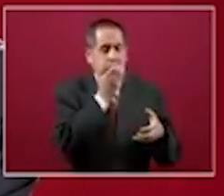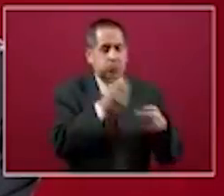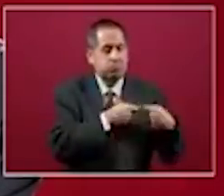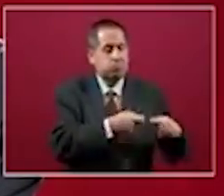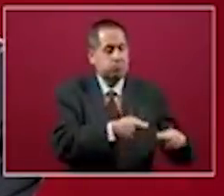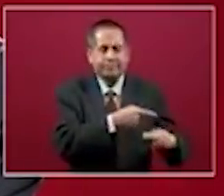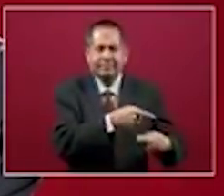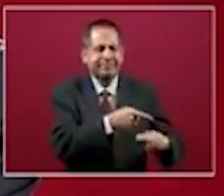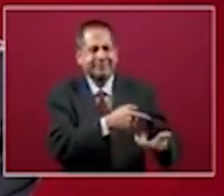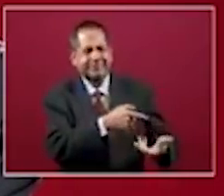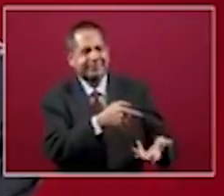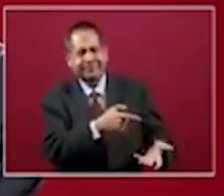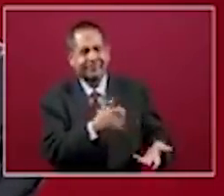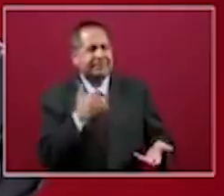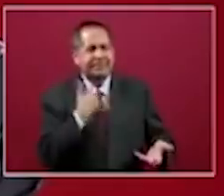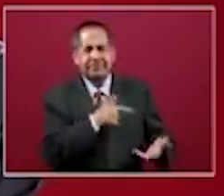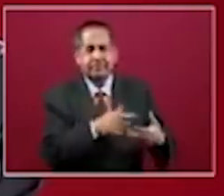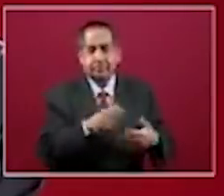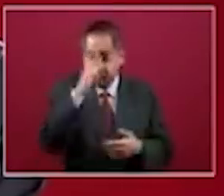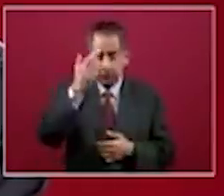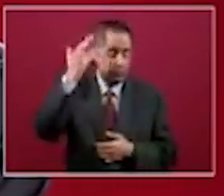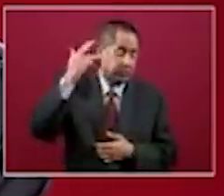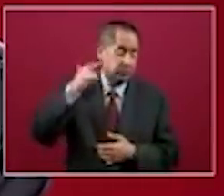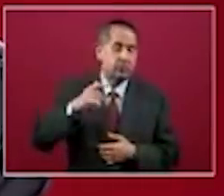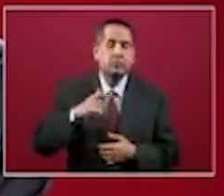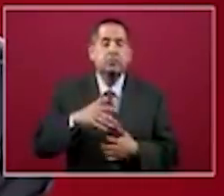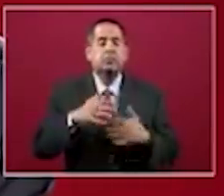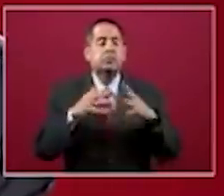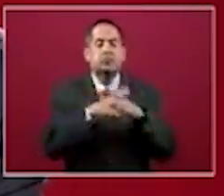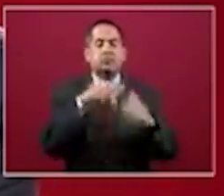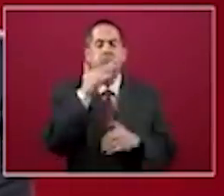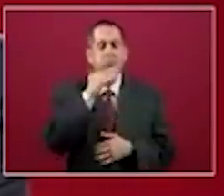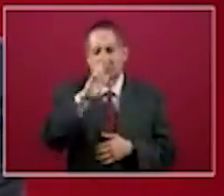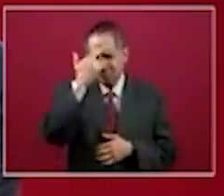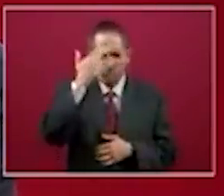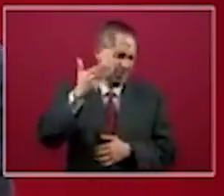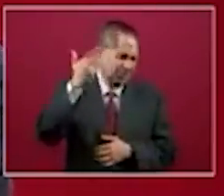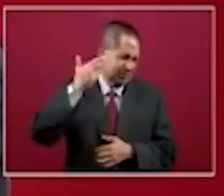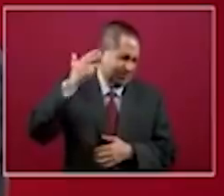Cuando las guerras sucias, ¿se acuerdan aquellos